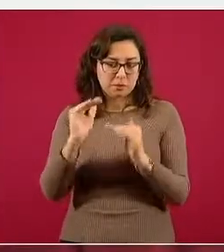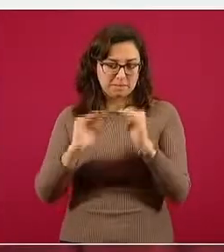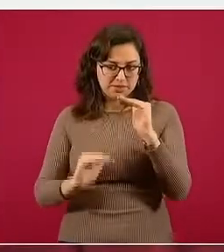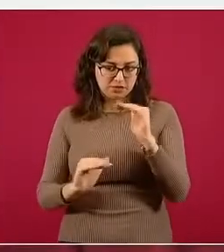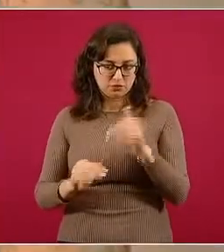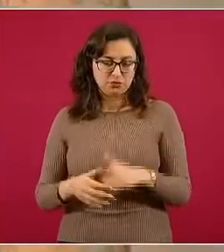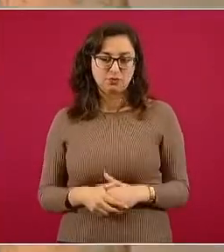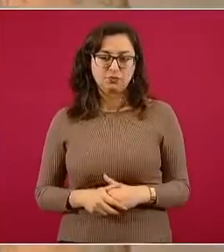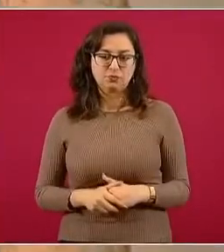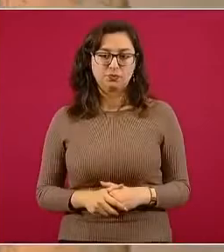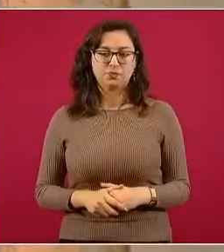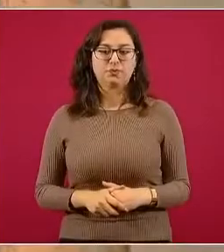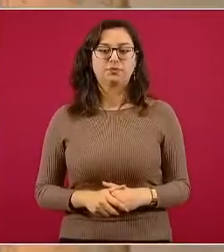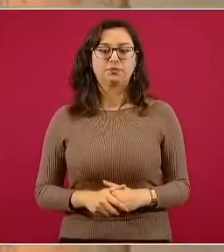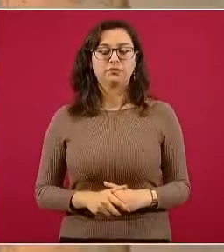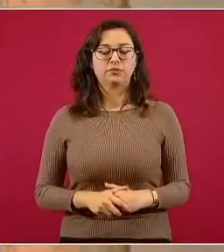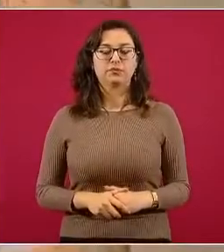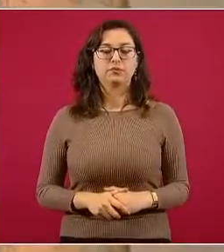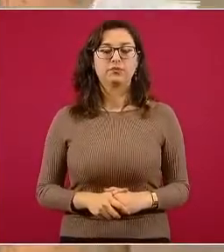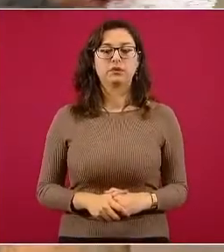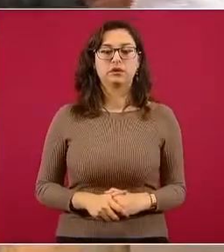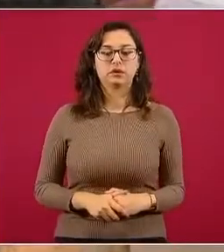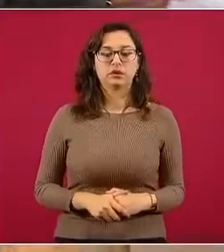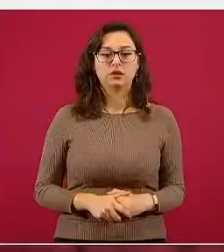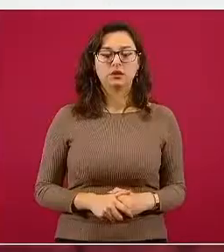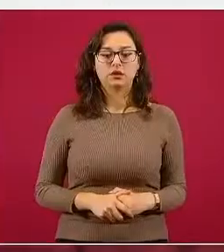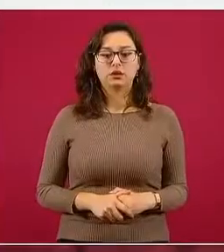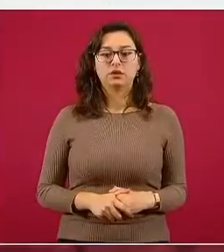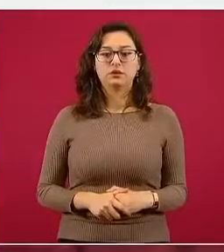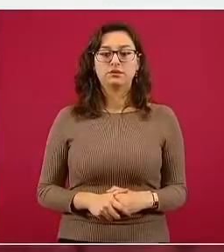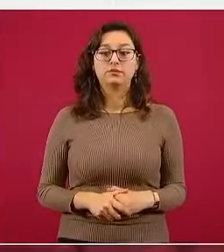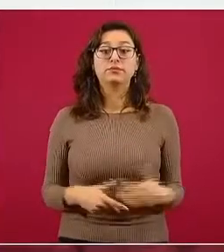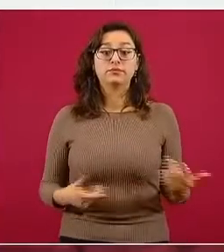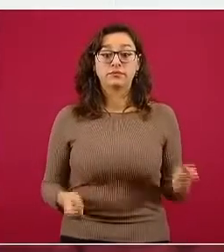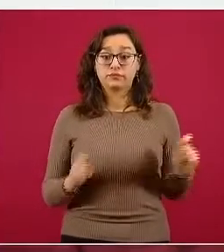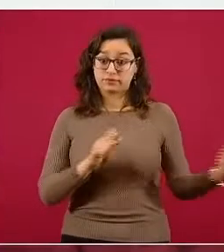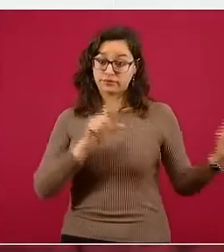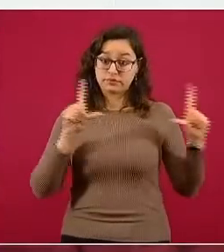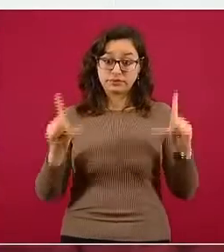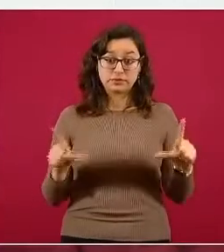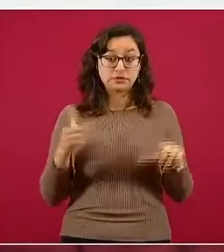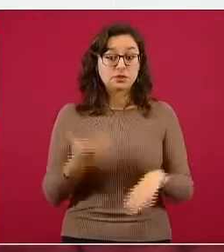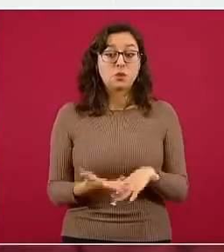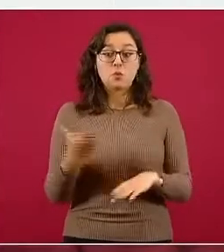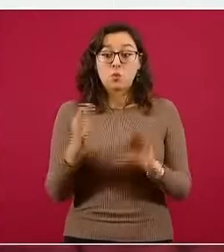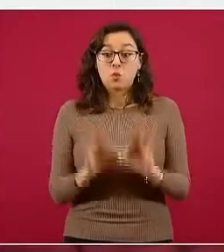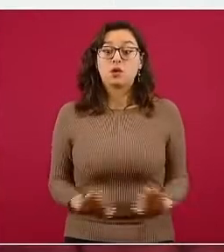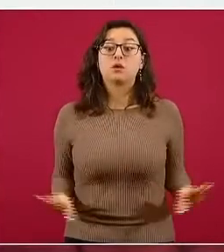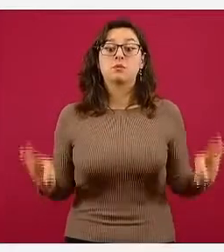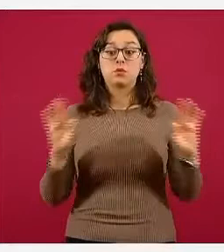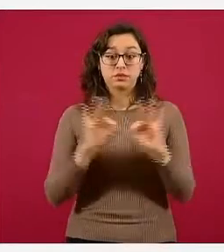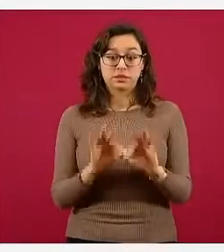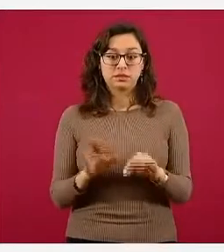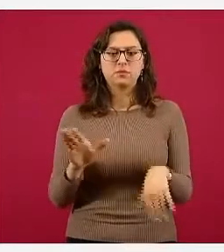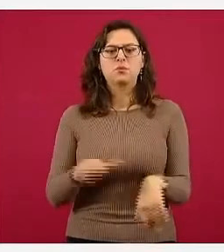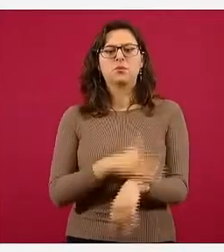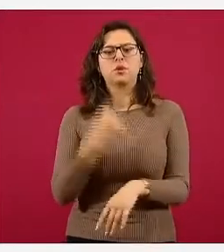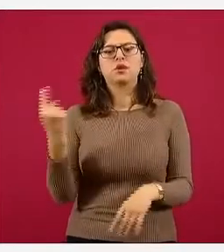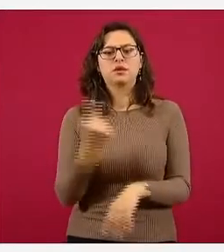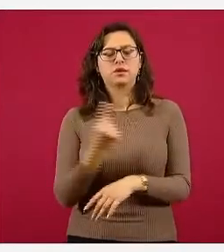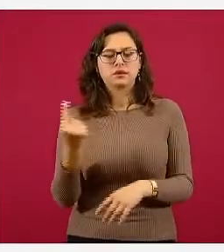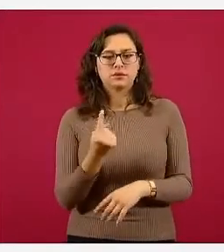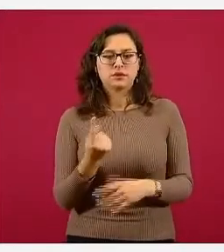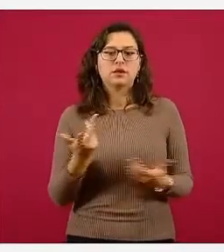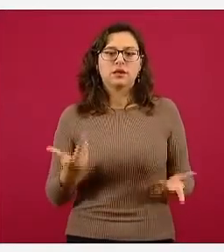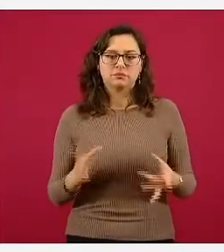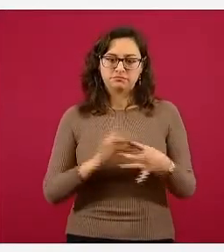que sigue, por favor. Esta gráfica es la que es muy importante porque es la que nos explica cuáles fueron las medidas que tomó el Gobierno